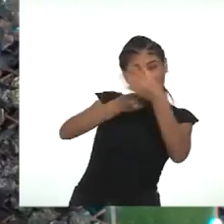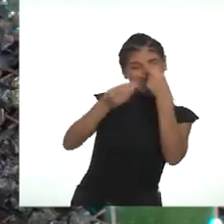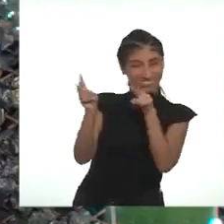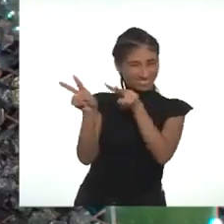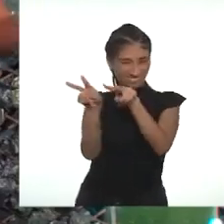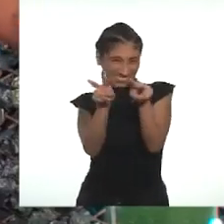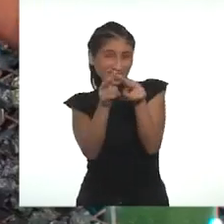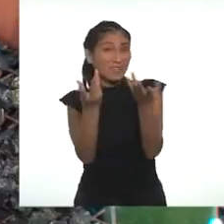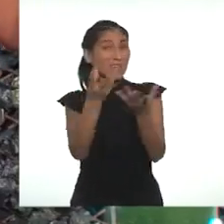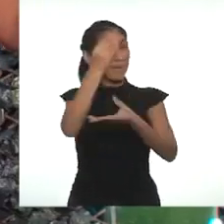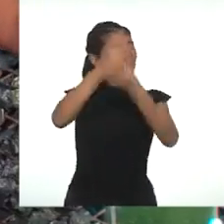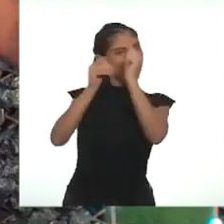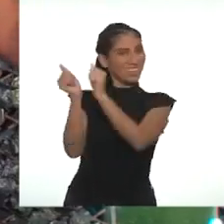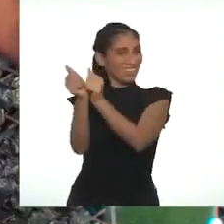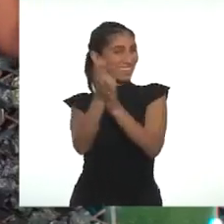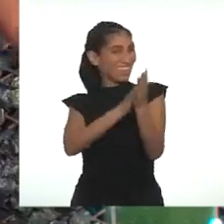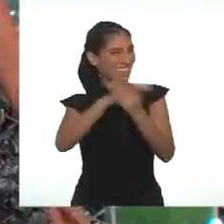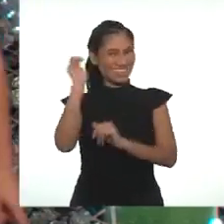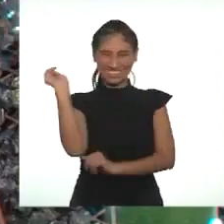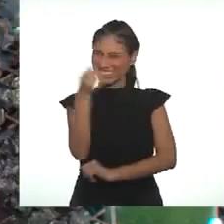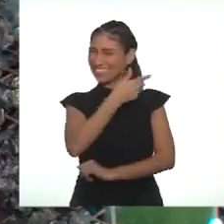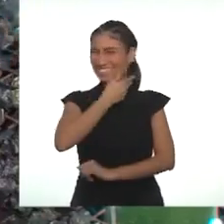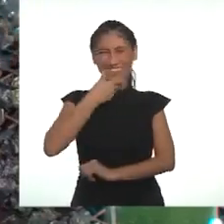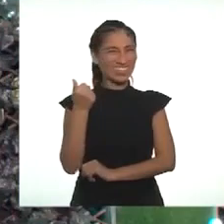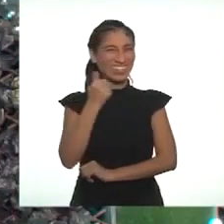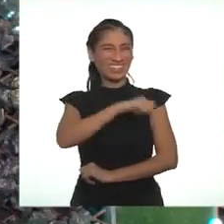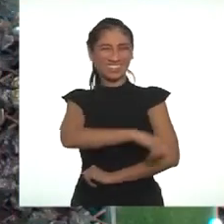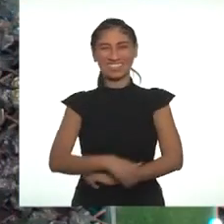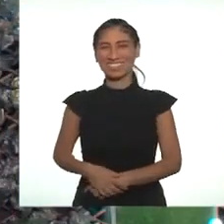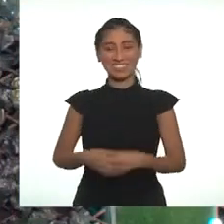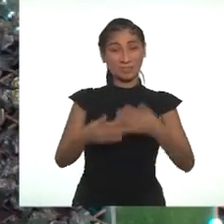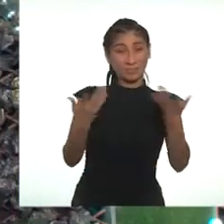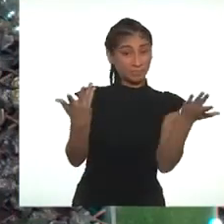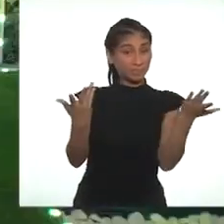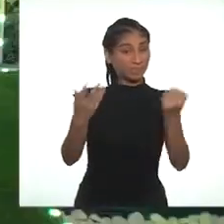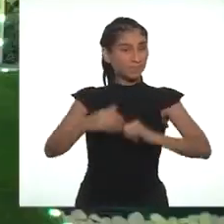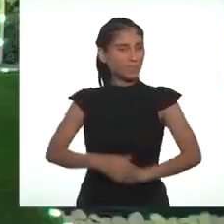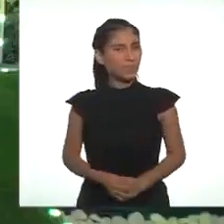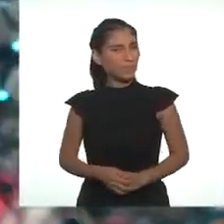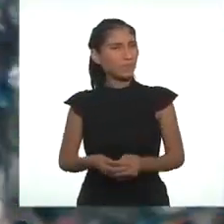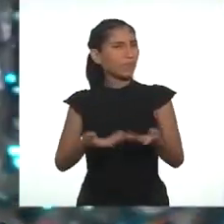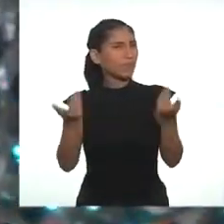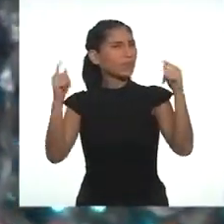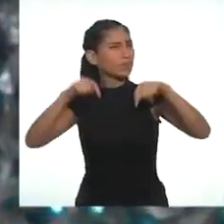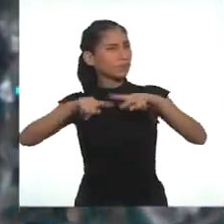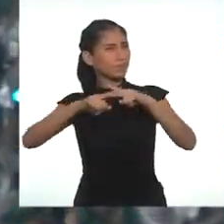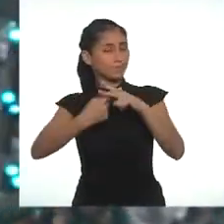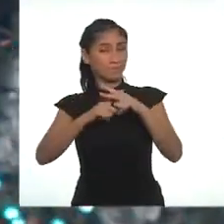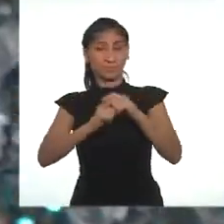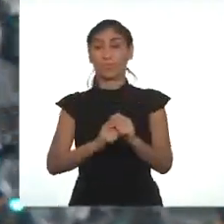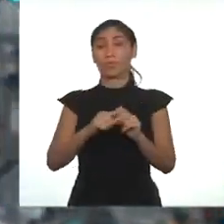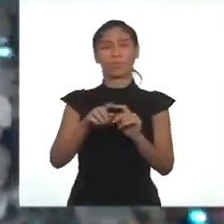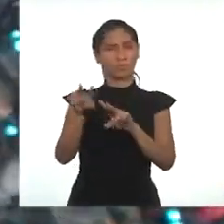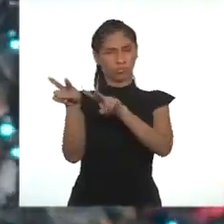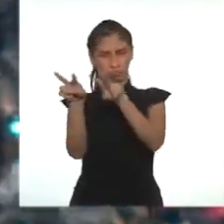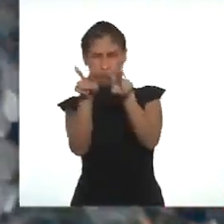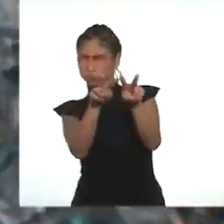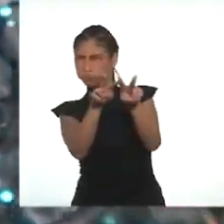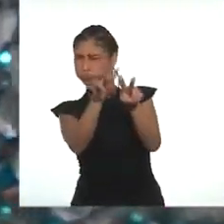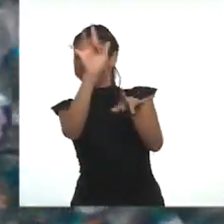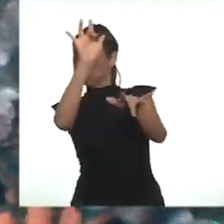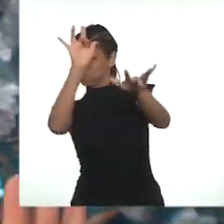al programa, porque aprender juntas y juntos es más divertido. Hoy iniciamos una aventura